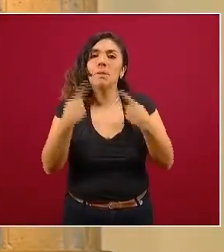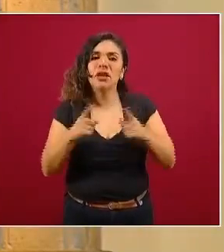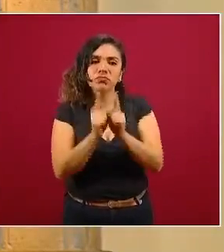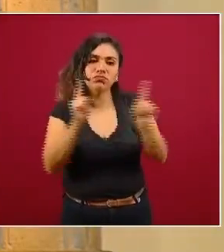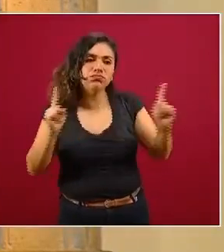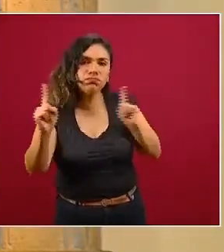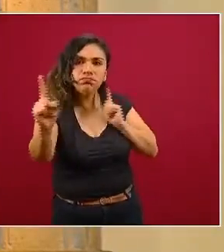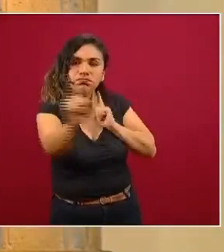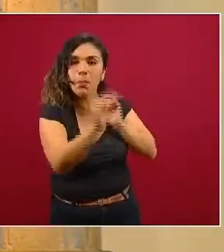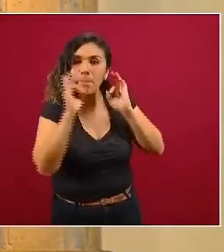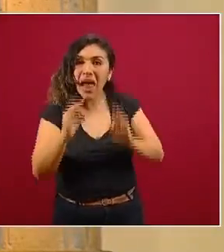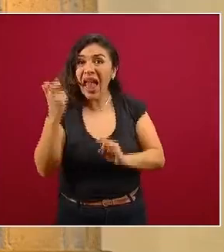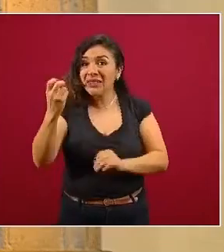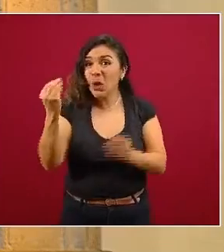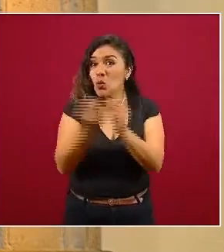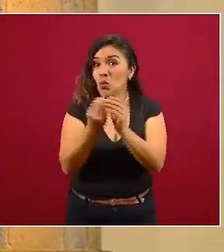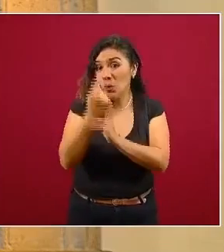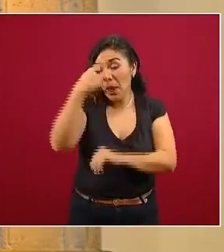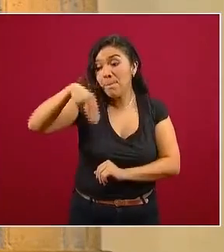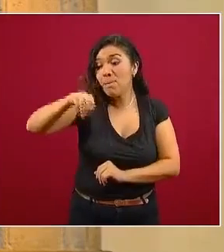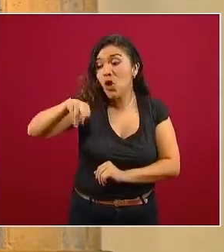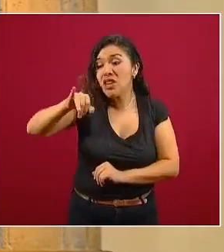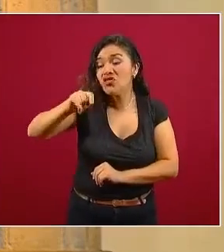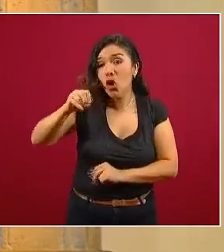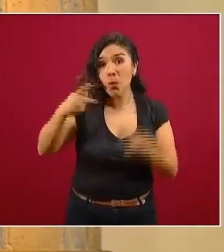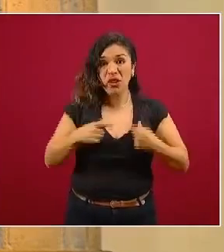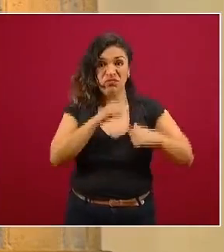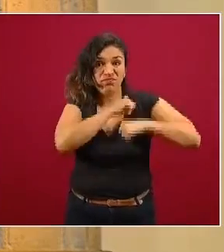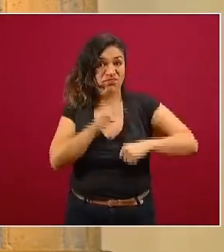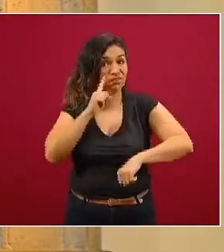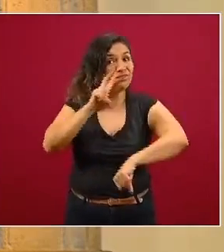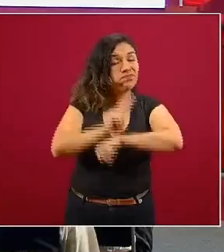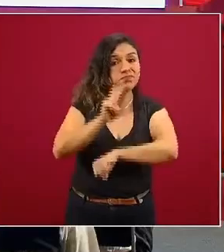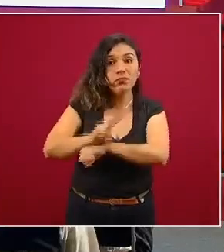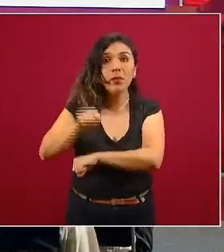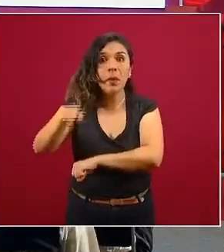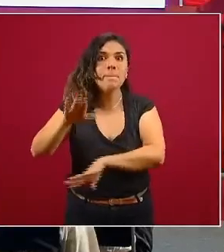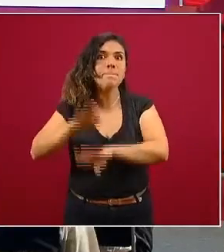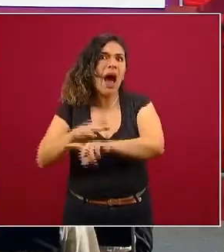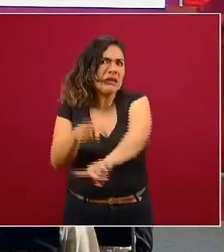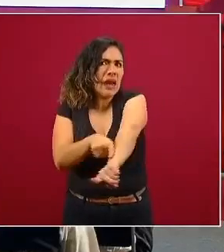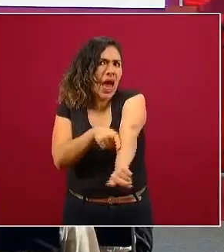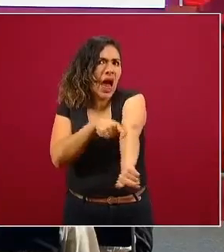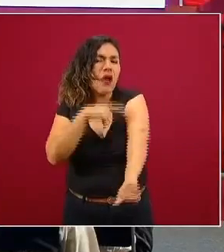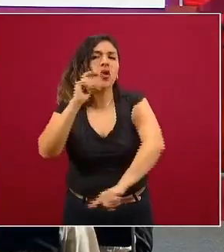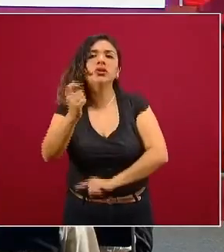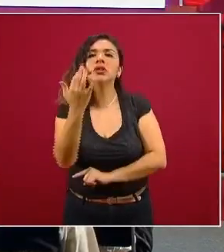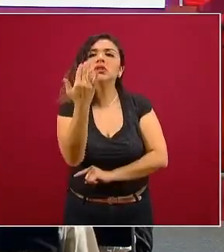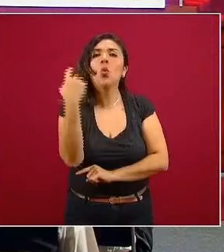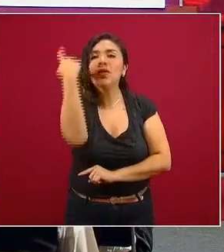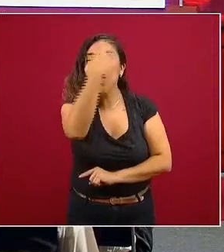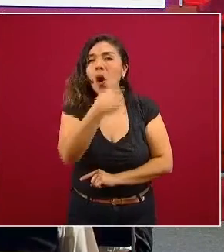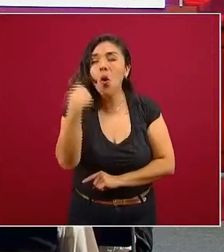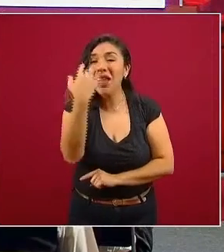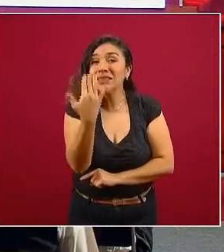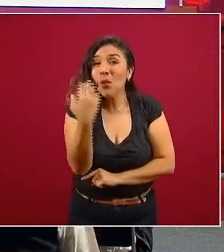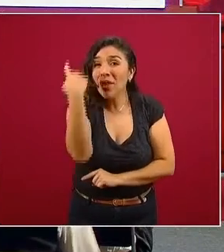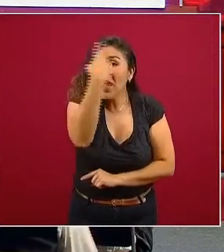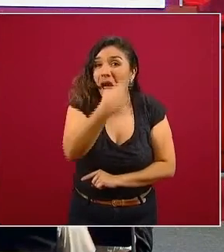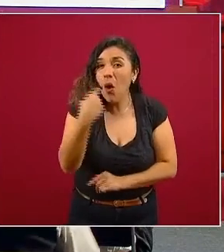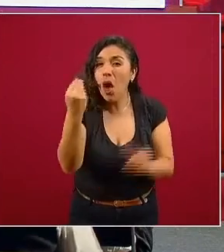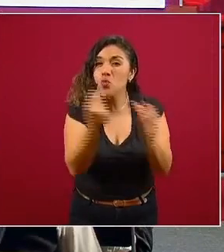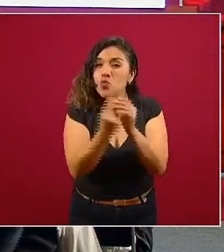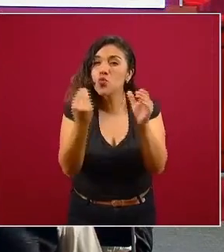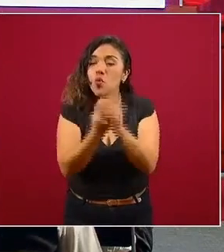Entonces, ese curso para monitores es el más largo que tenemos, son 50 horas porque